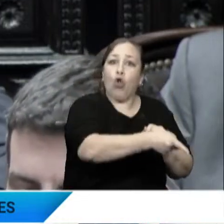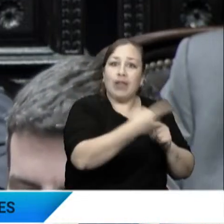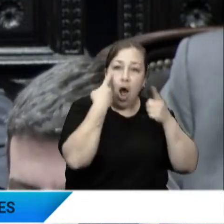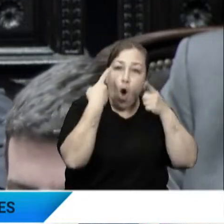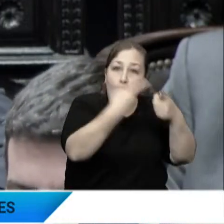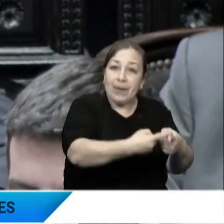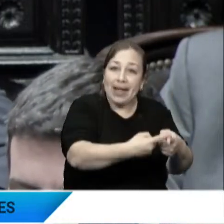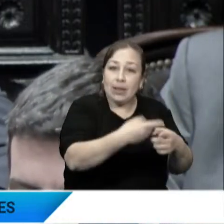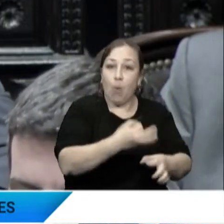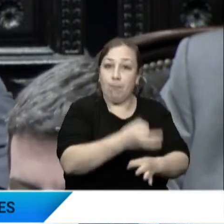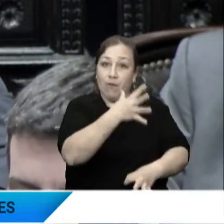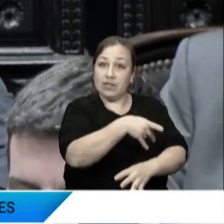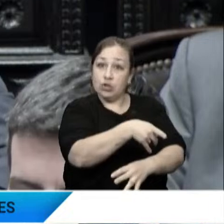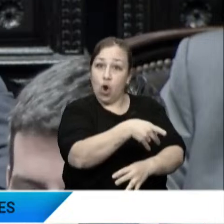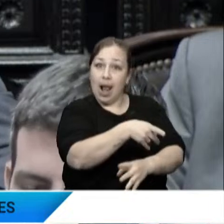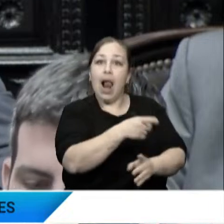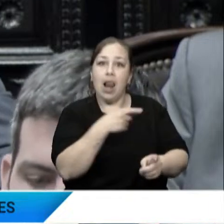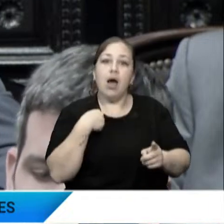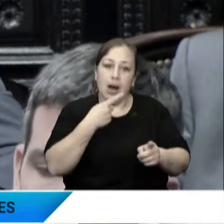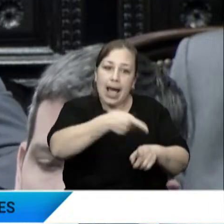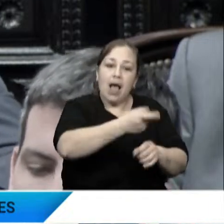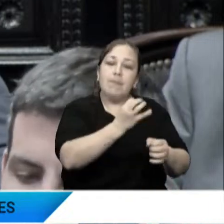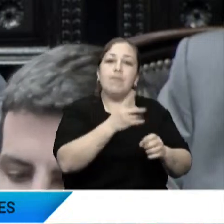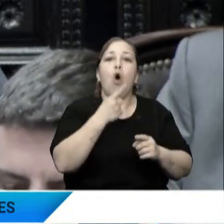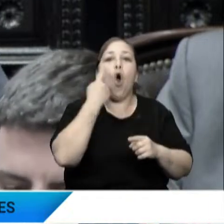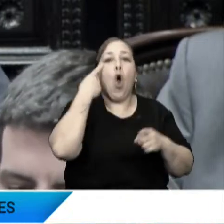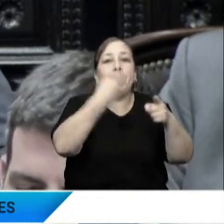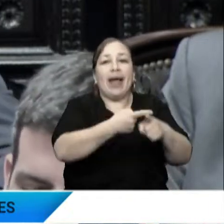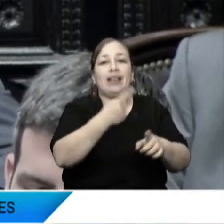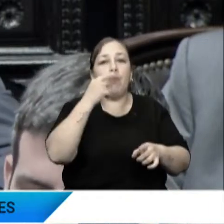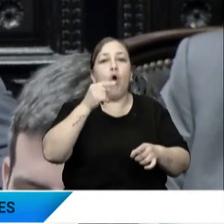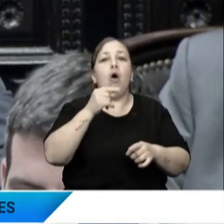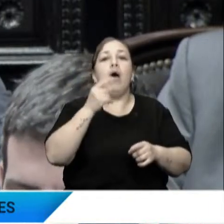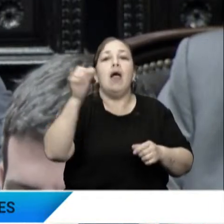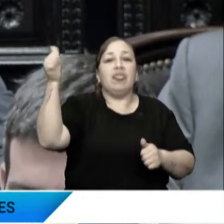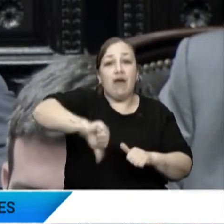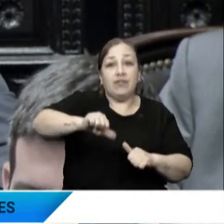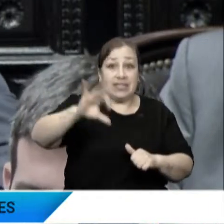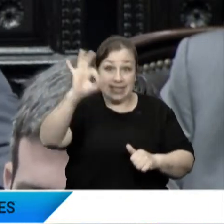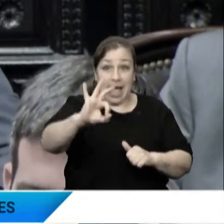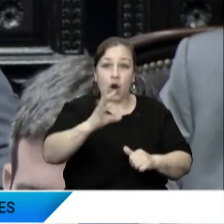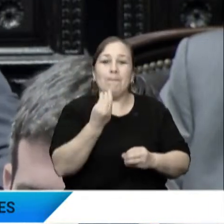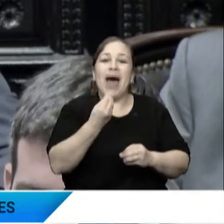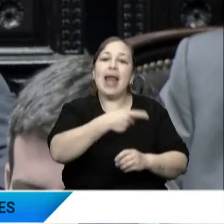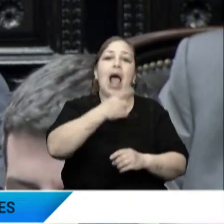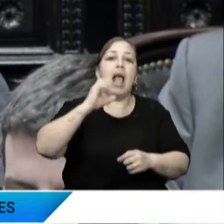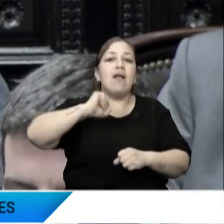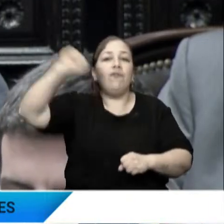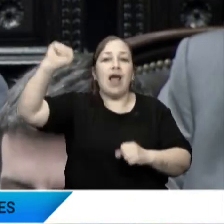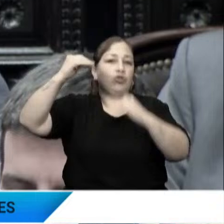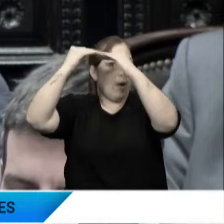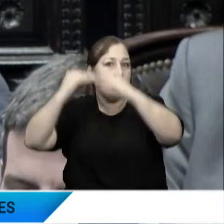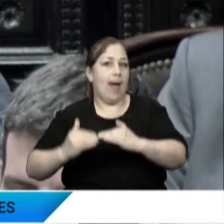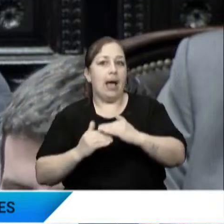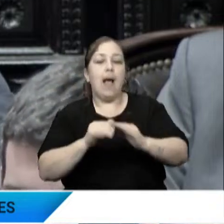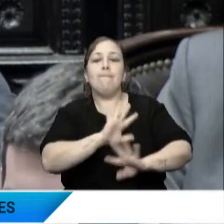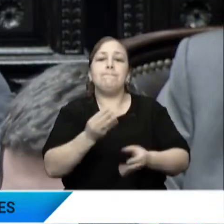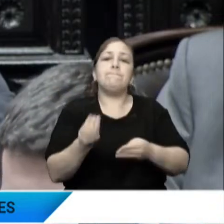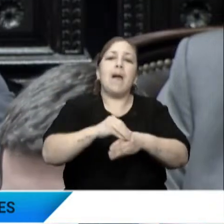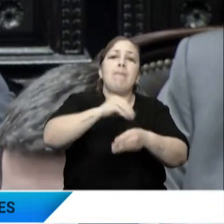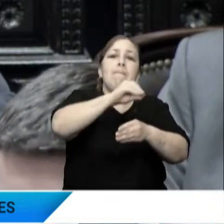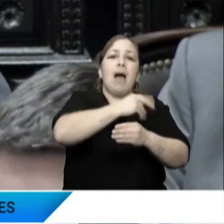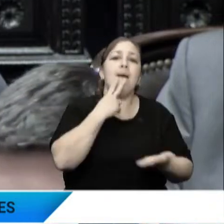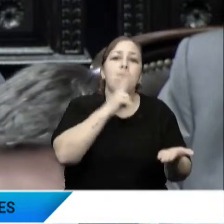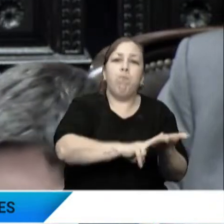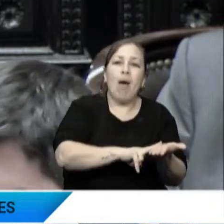objetivos profesionales. Y el objetivo del déficit cero es para que no haya más inflación, para que no haya más impuestos para los pobres,